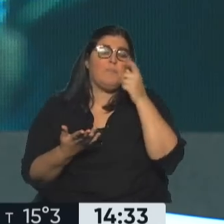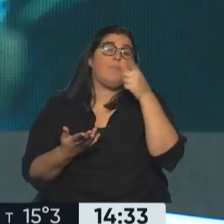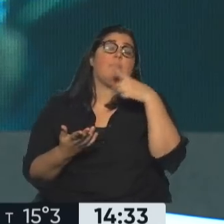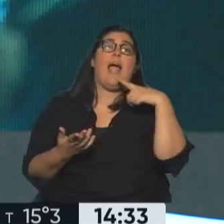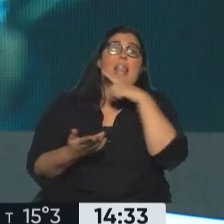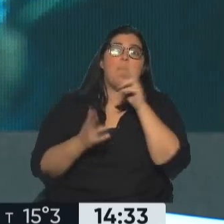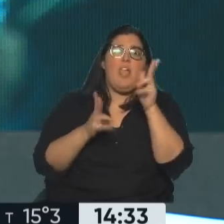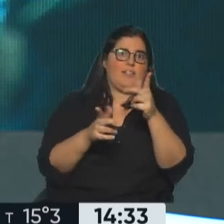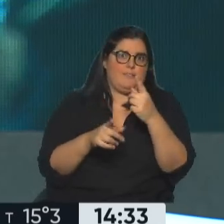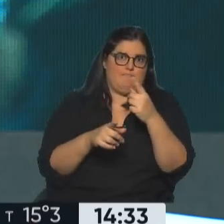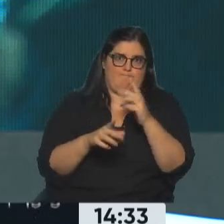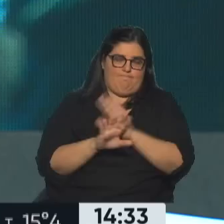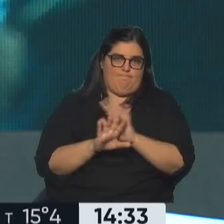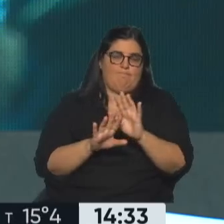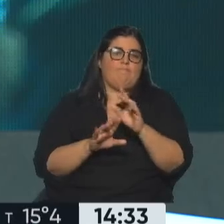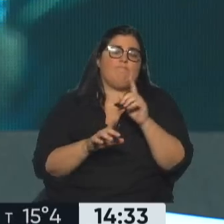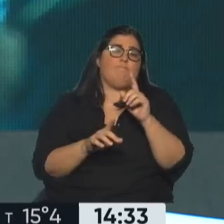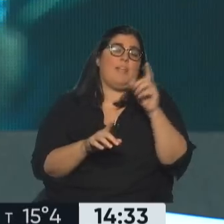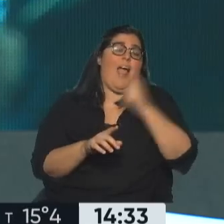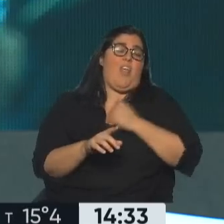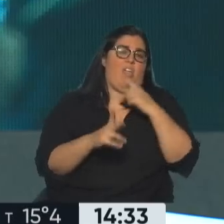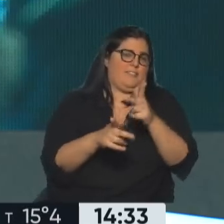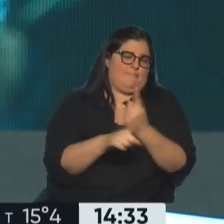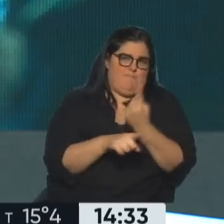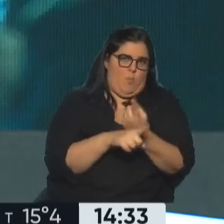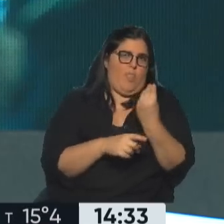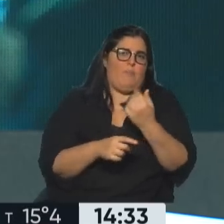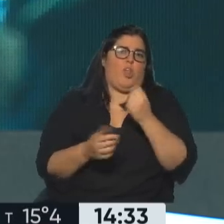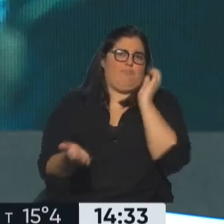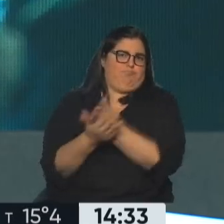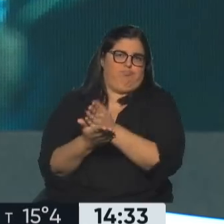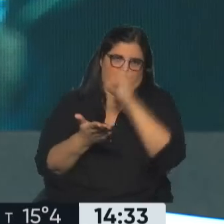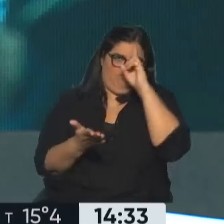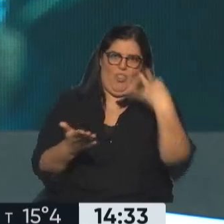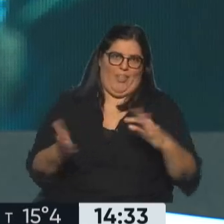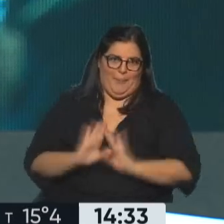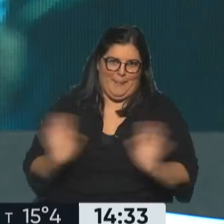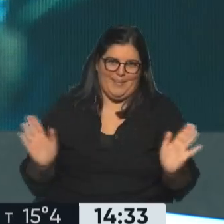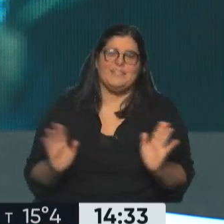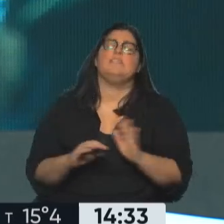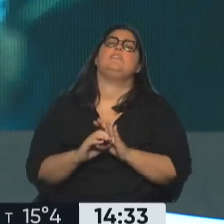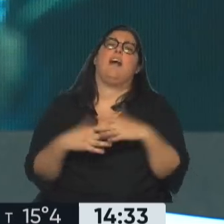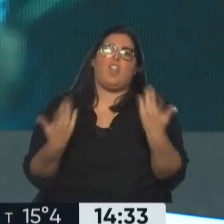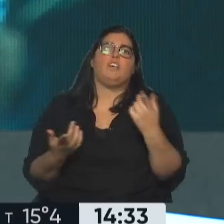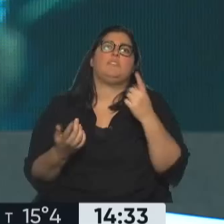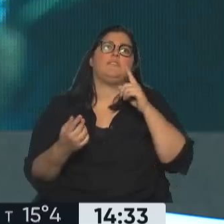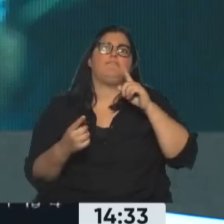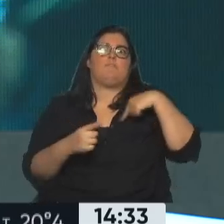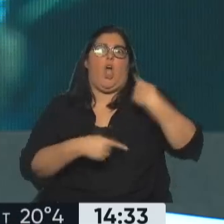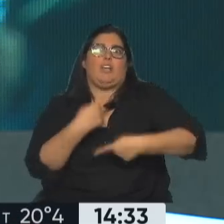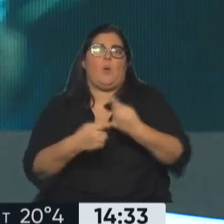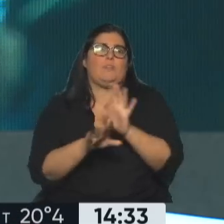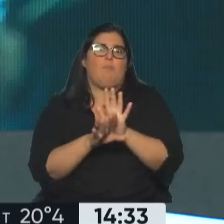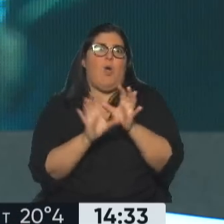turbina porque hay que respetar las sanciones. Bueno, toda esta cuestión política que hace principalmente a que